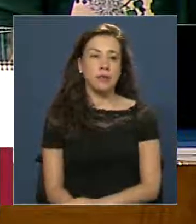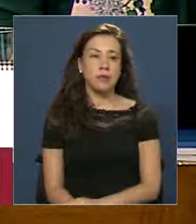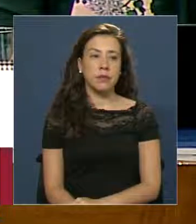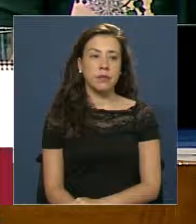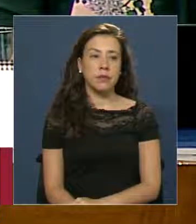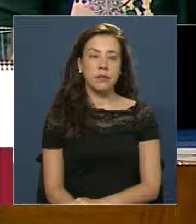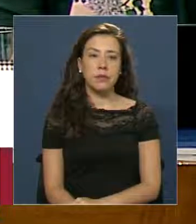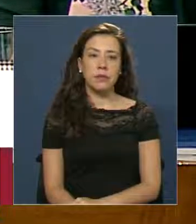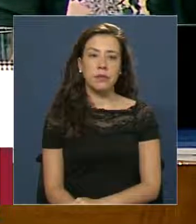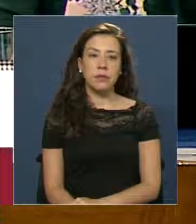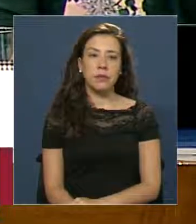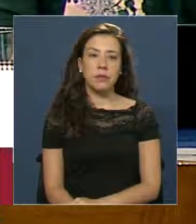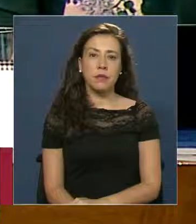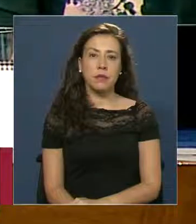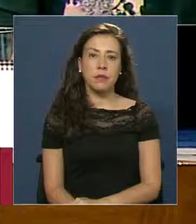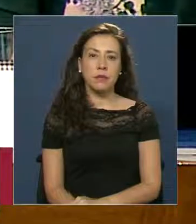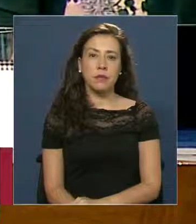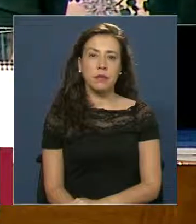votación.